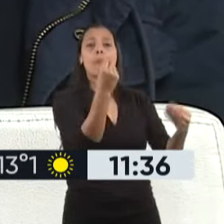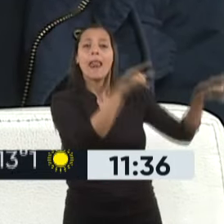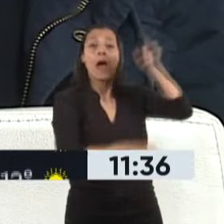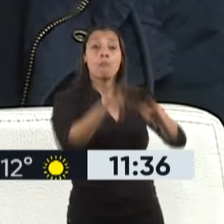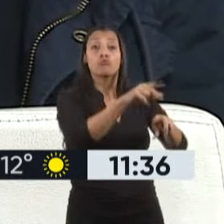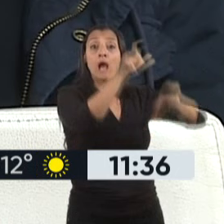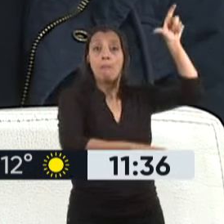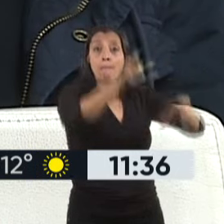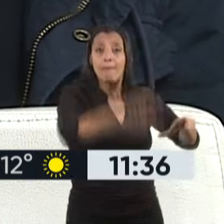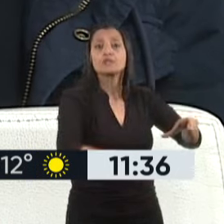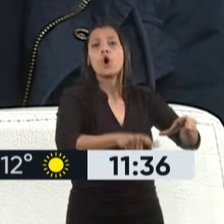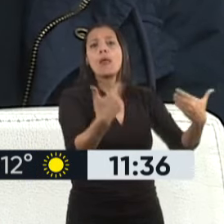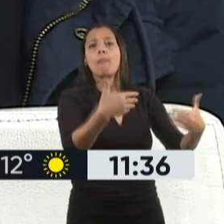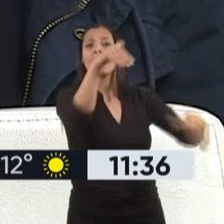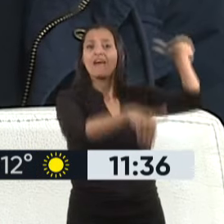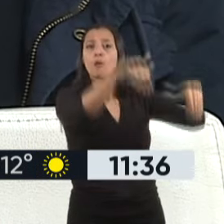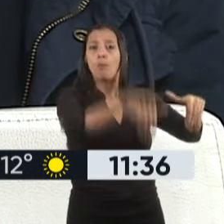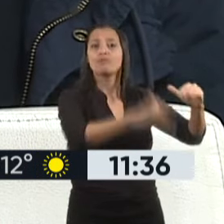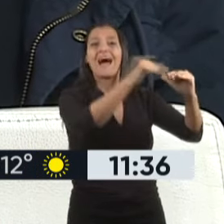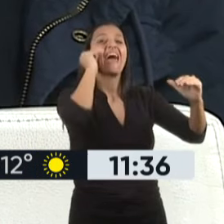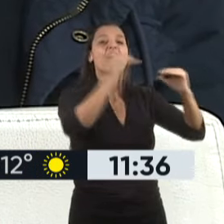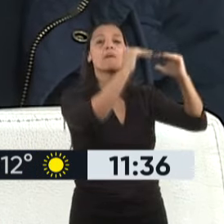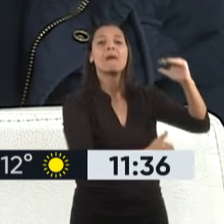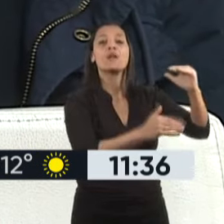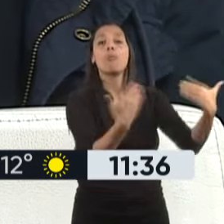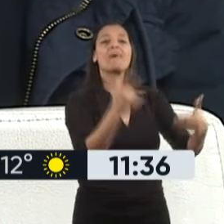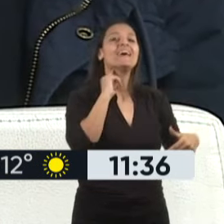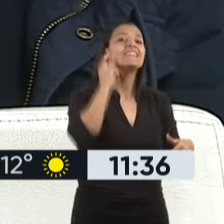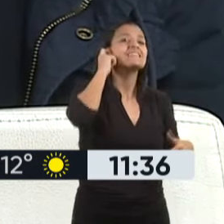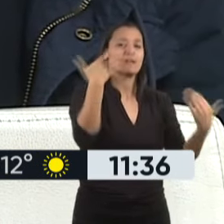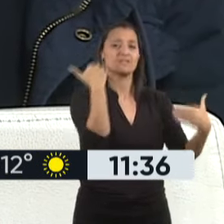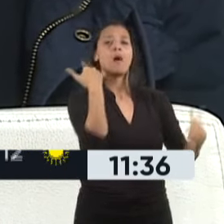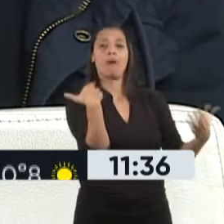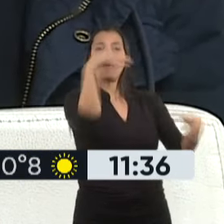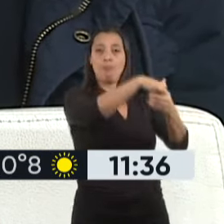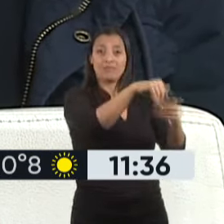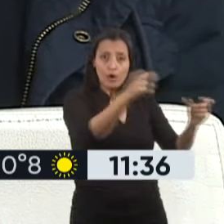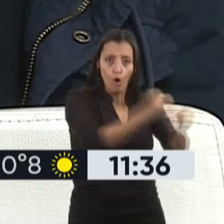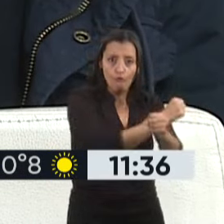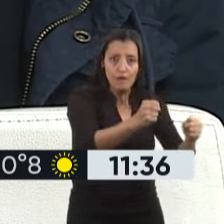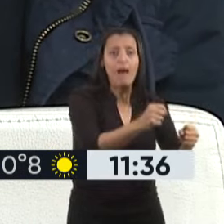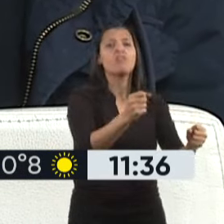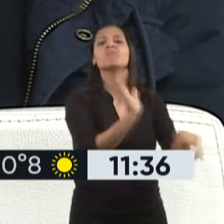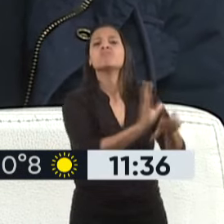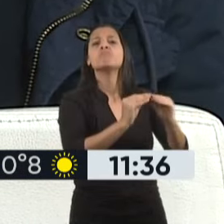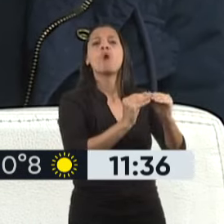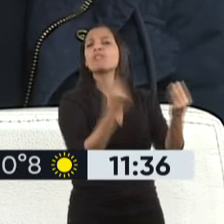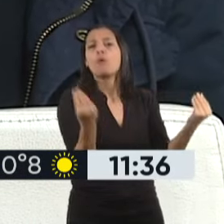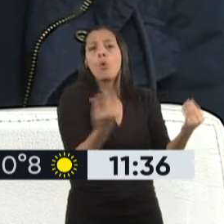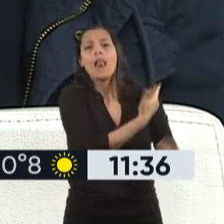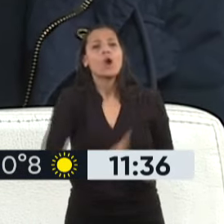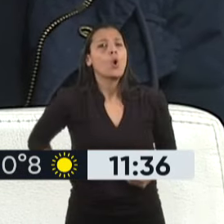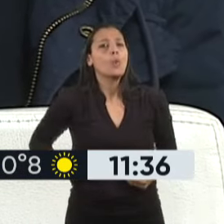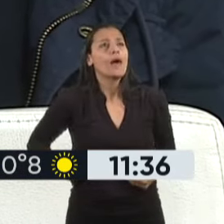de personas que puedan votar, es decir, bajarlo a 13 años la edad. Si esto está confirmado, y cuáles son los argumentos que el